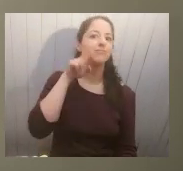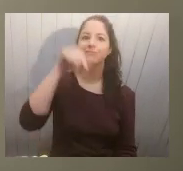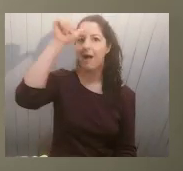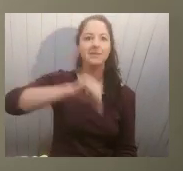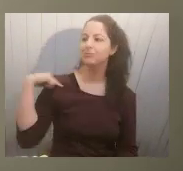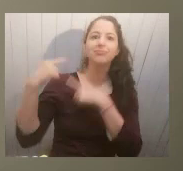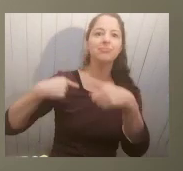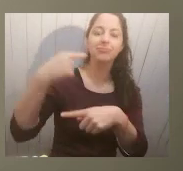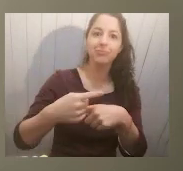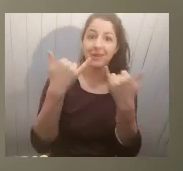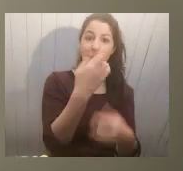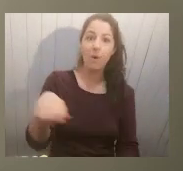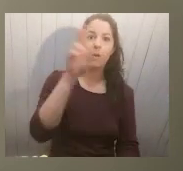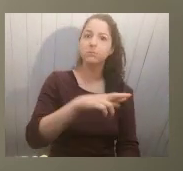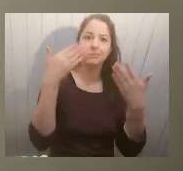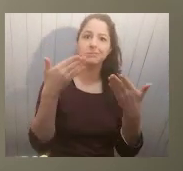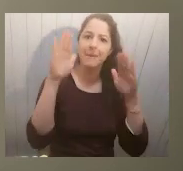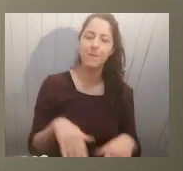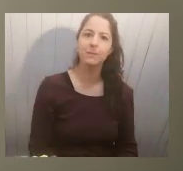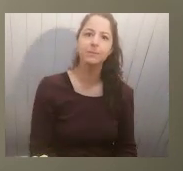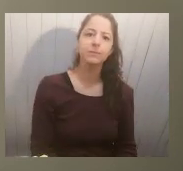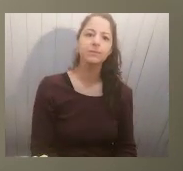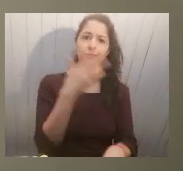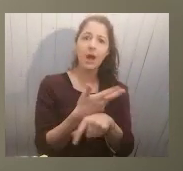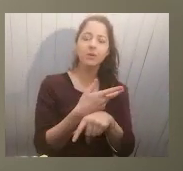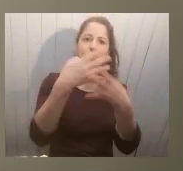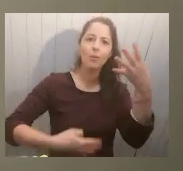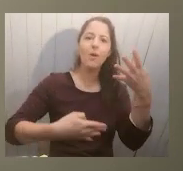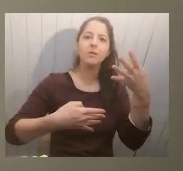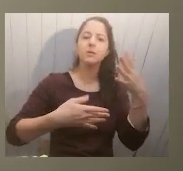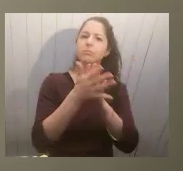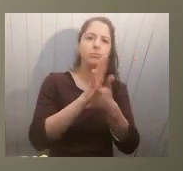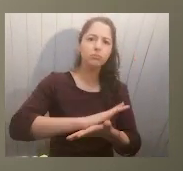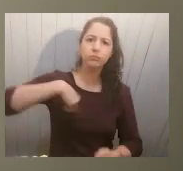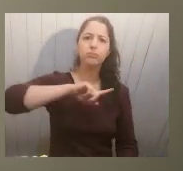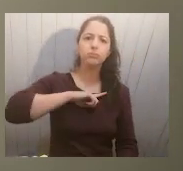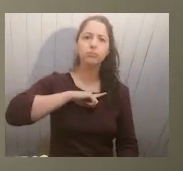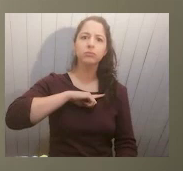que ha vuelto a hacerse presente. Tenemos una cuenta, la de todos los y las mutiladas que,